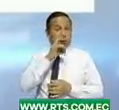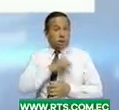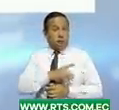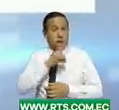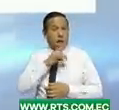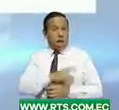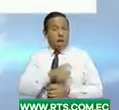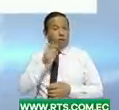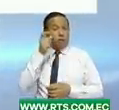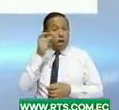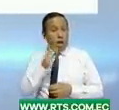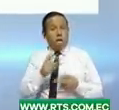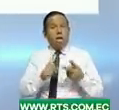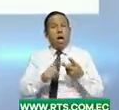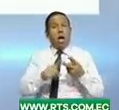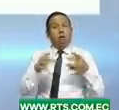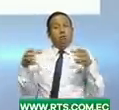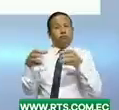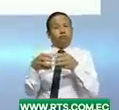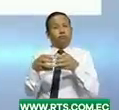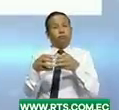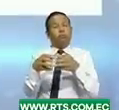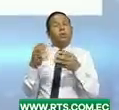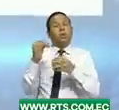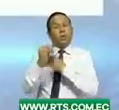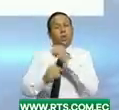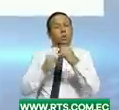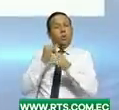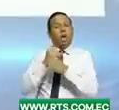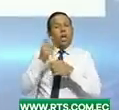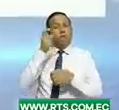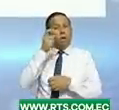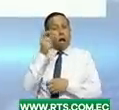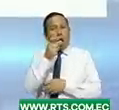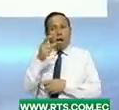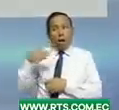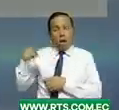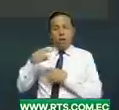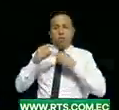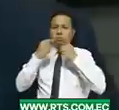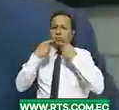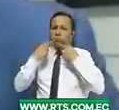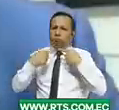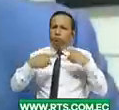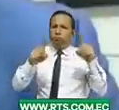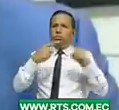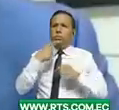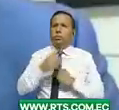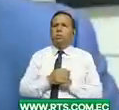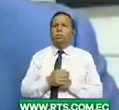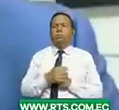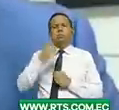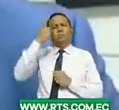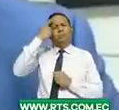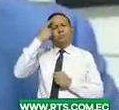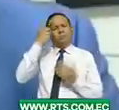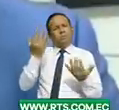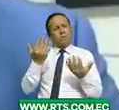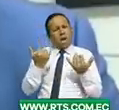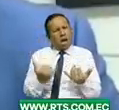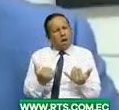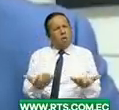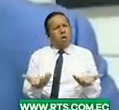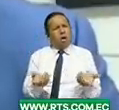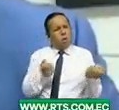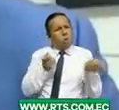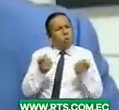Fiscales, que en un comunicado condenaron el crimen. Y nos parece que la situación se está saliendo de control. No hay una